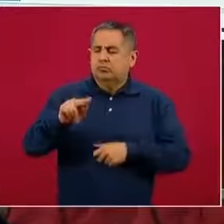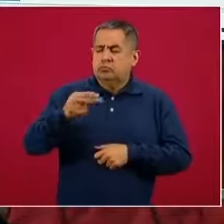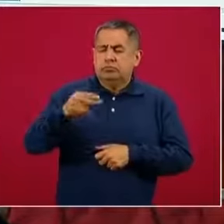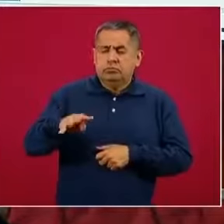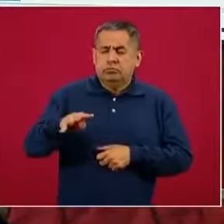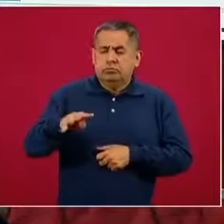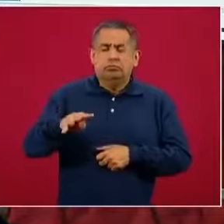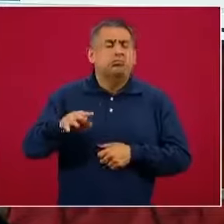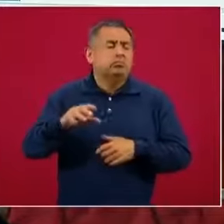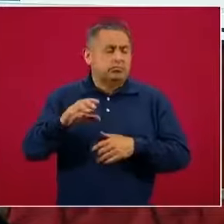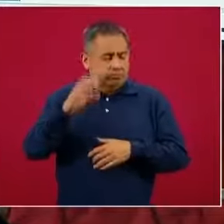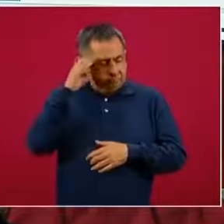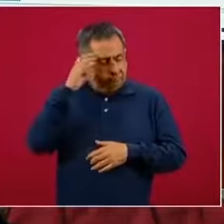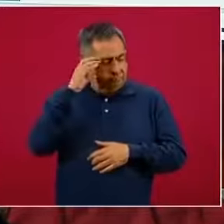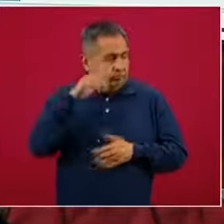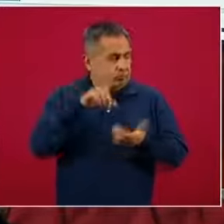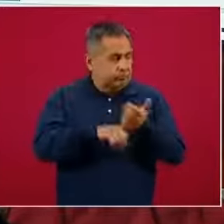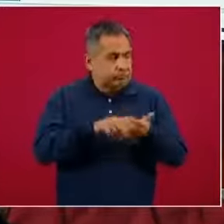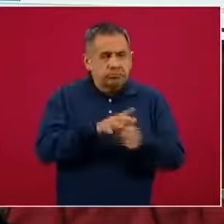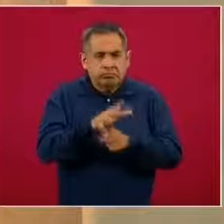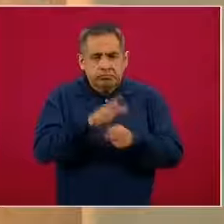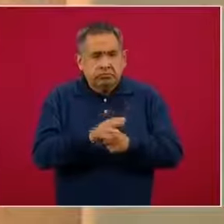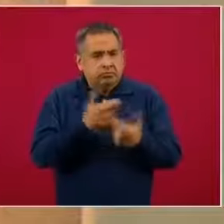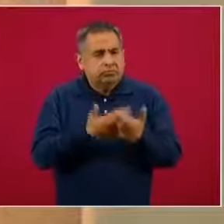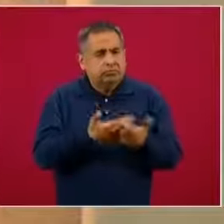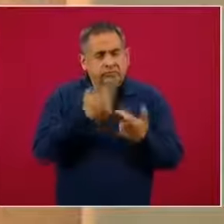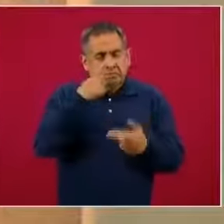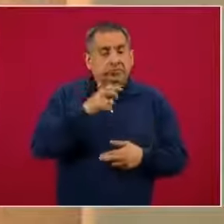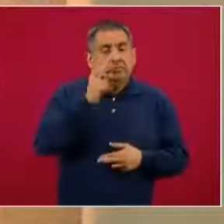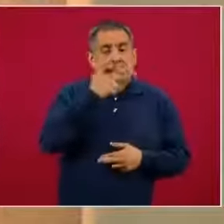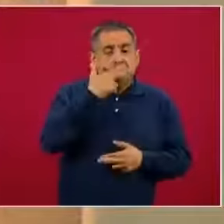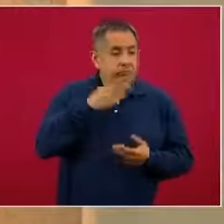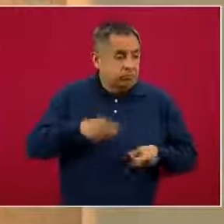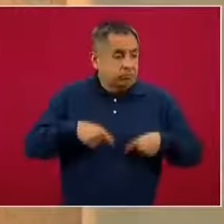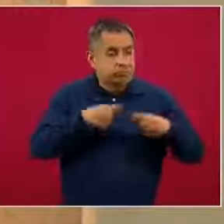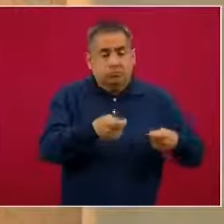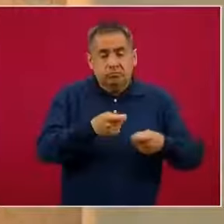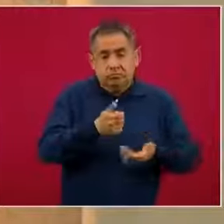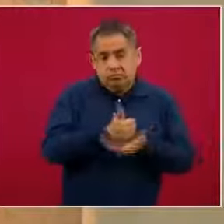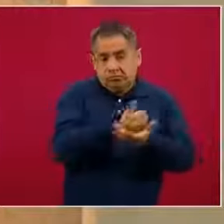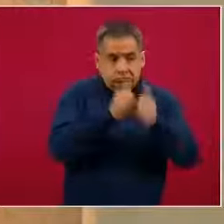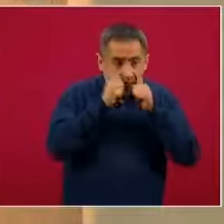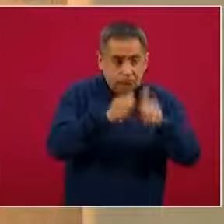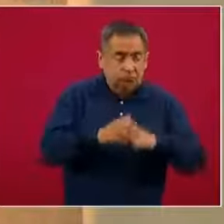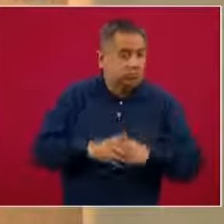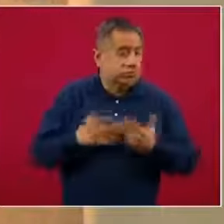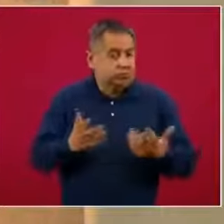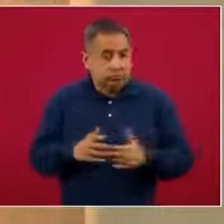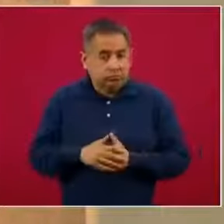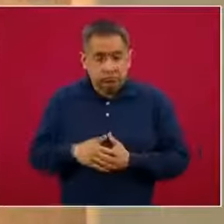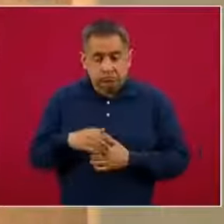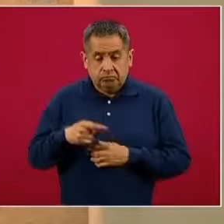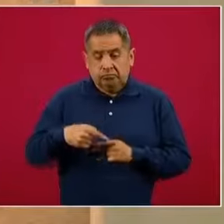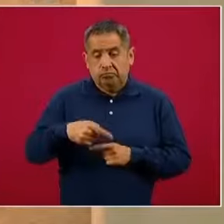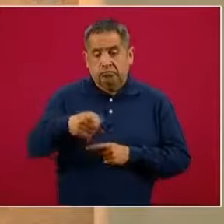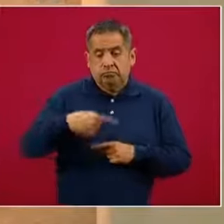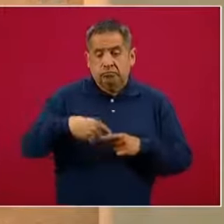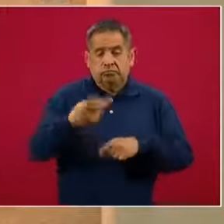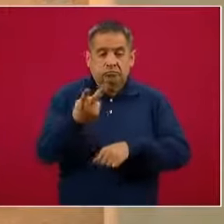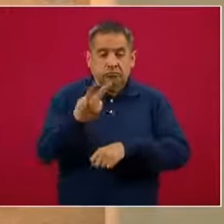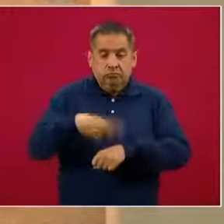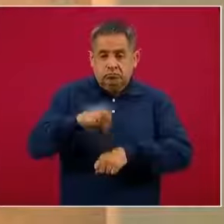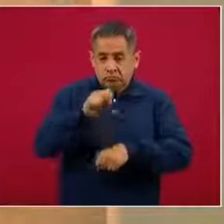789 camas totales en Chihuahua. Esto significará que en ese momento, en las próximas 2 semanas,